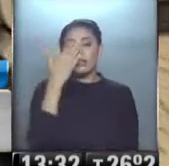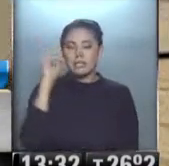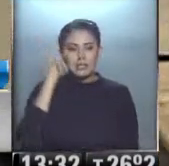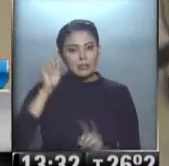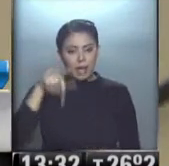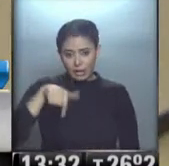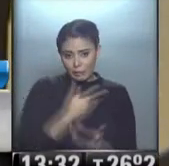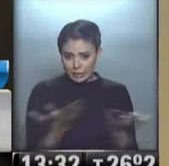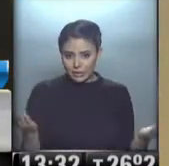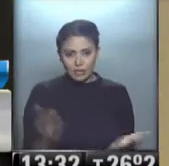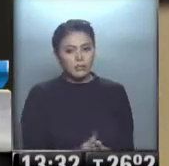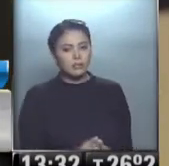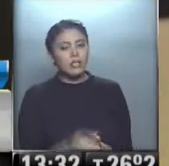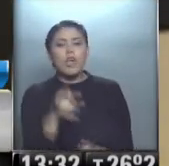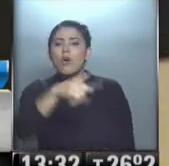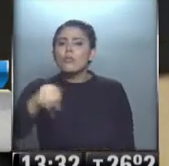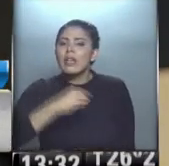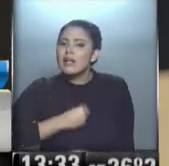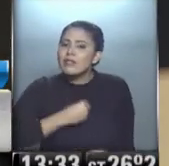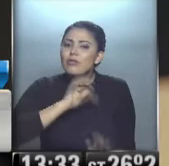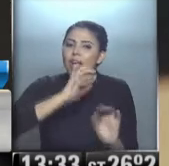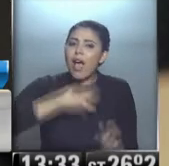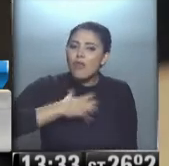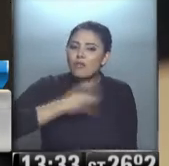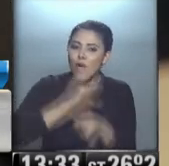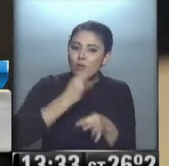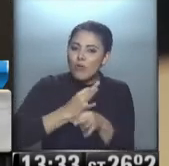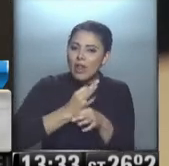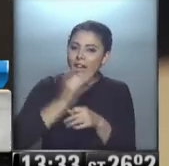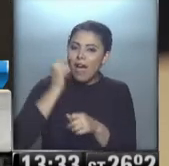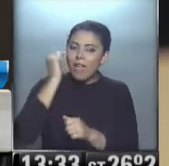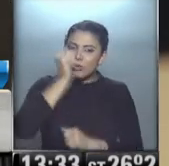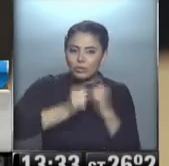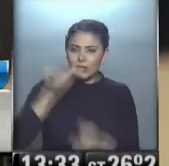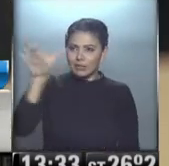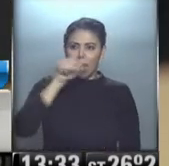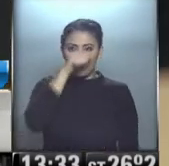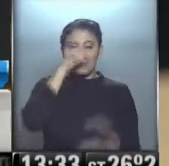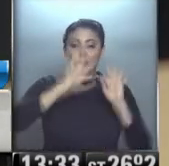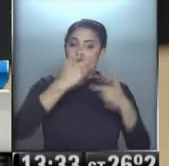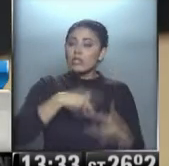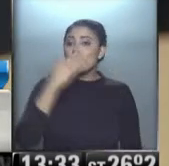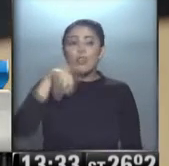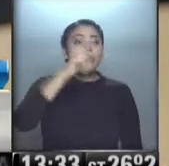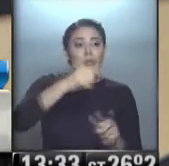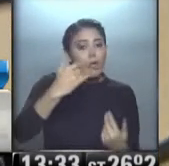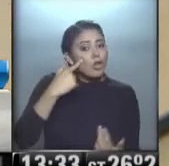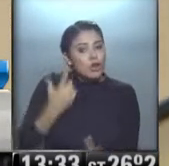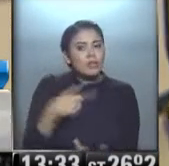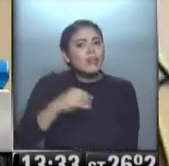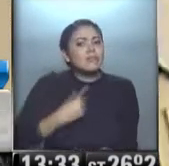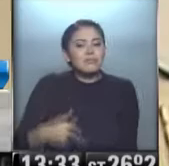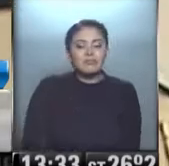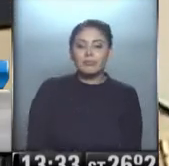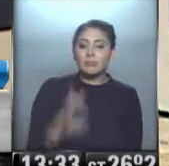presentado acá también qué significa para ustedes como alumnos de la escuela industrial traer el proyecto y la posibilidad de que otros lo conozcan increíble